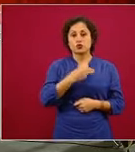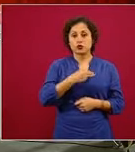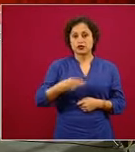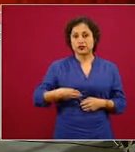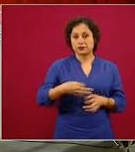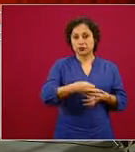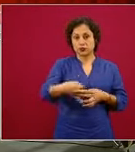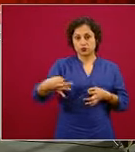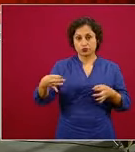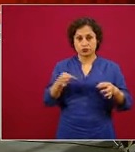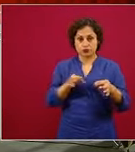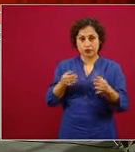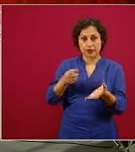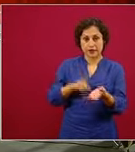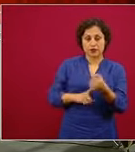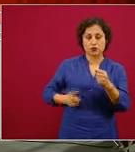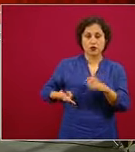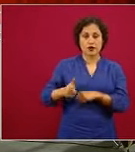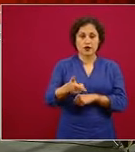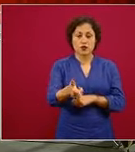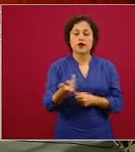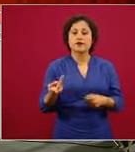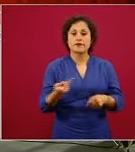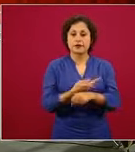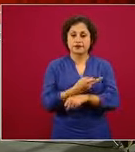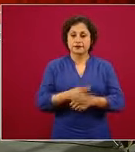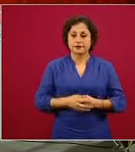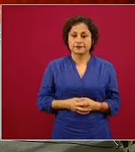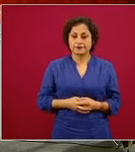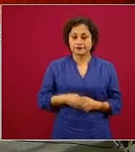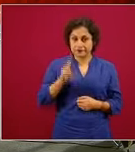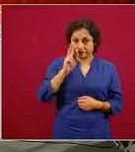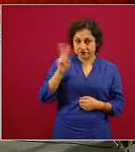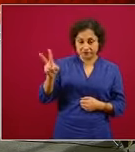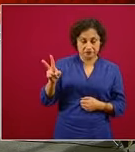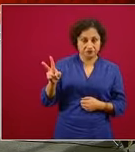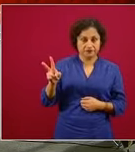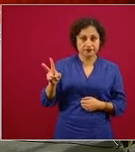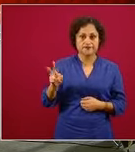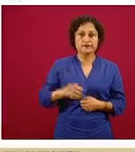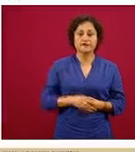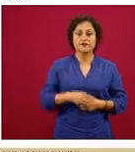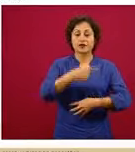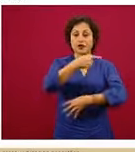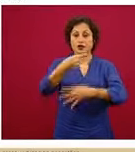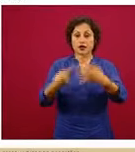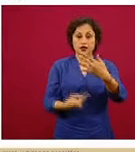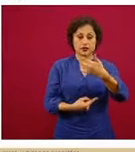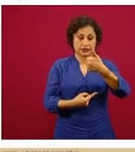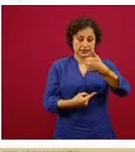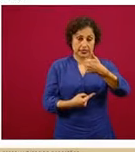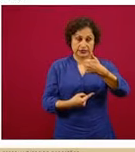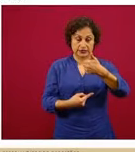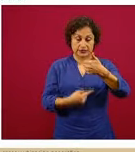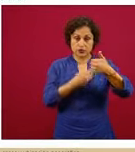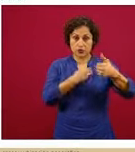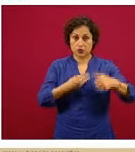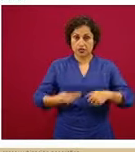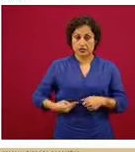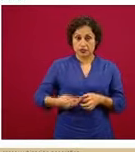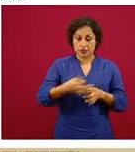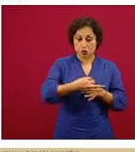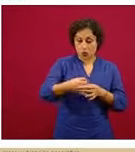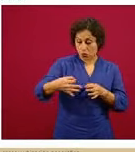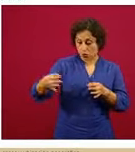a la epidemia en Guanajuato. Prácticamente notamos, o rápidamente, que por lo menos los 6 municipios aquí representados tienen